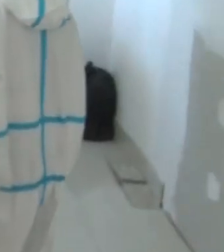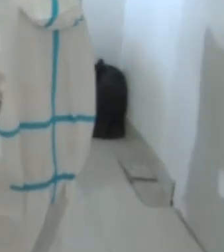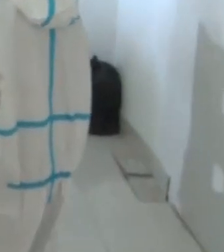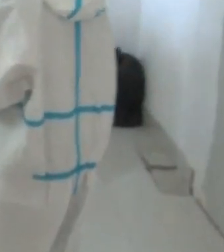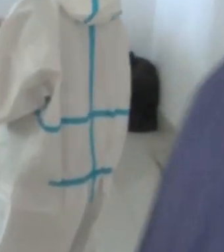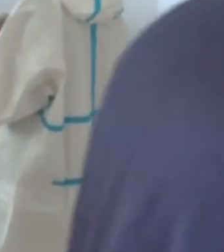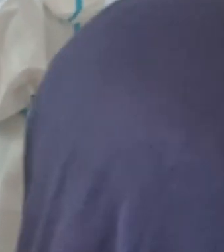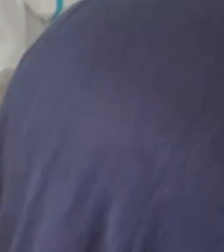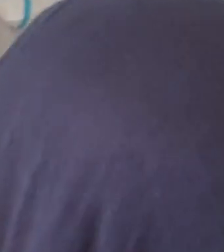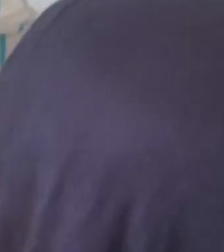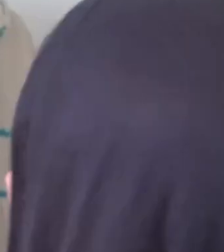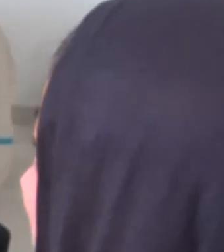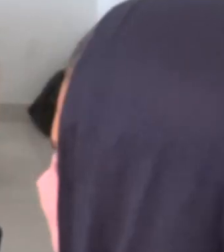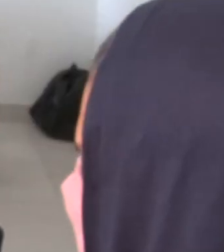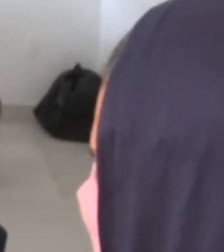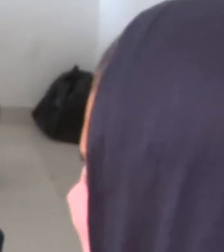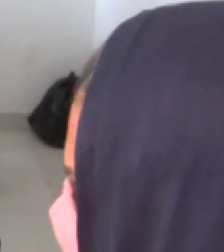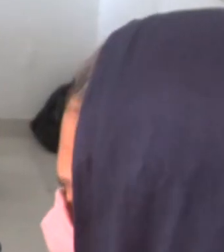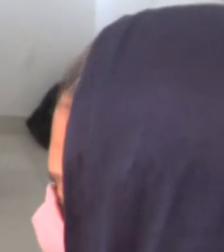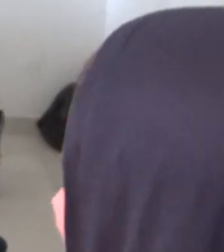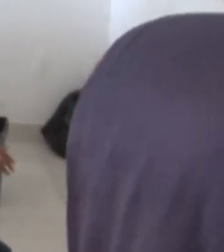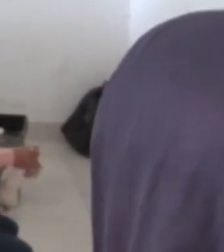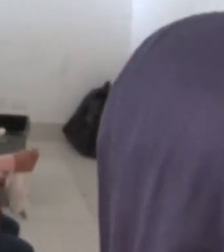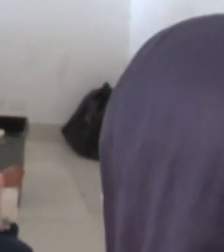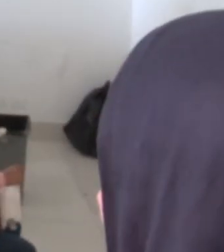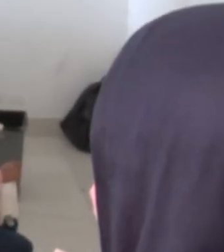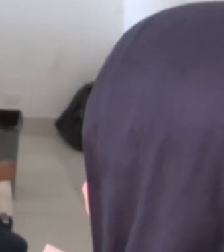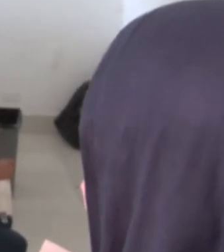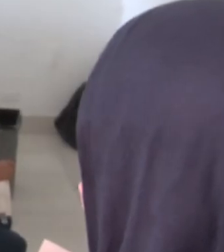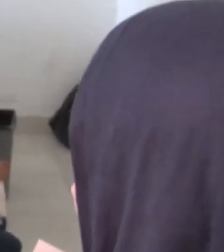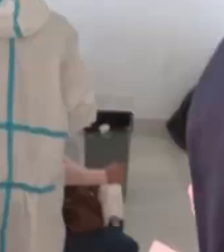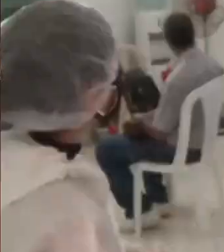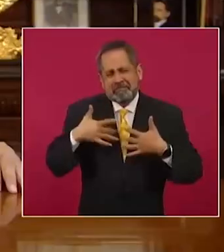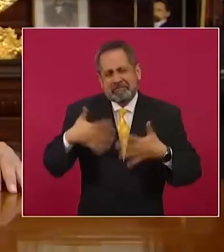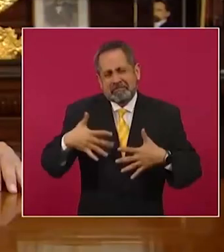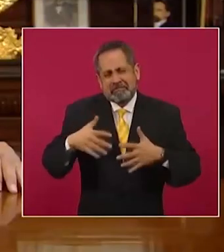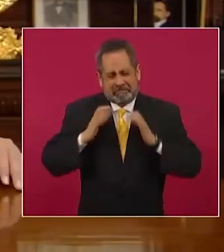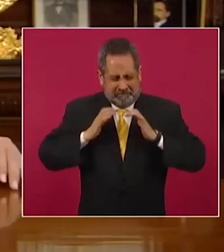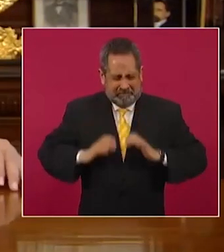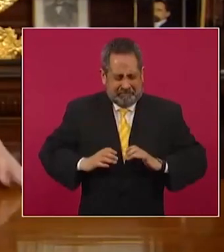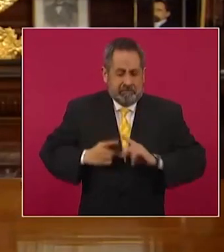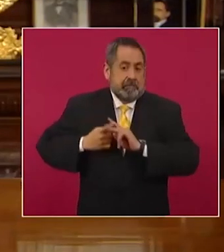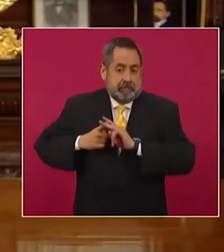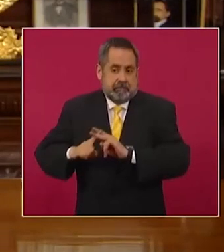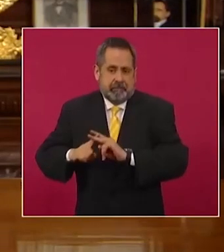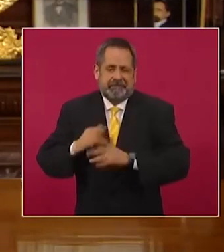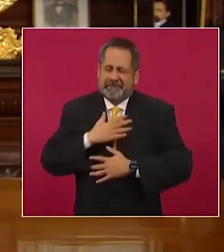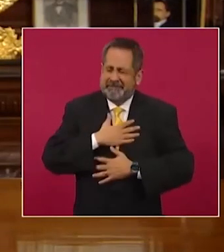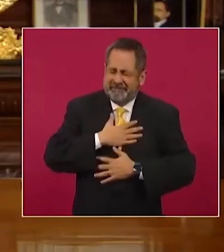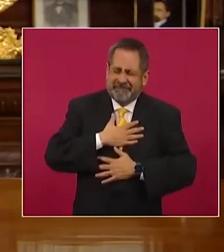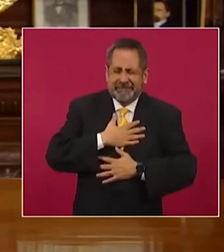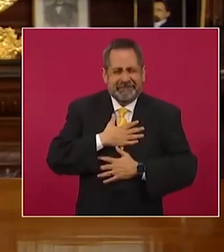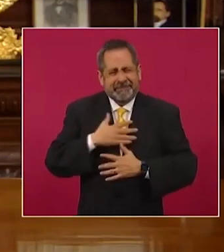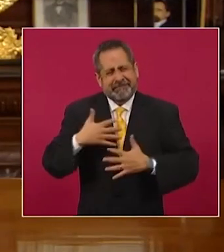Y es que el ser humano tiene la capacidad de provocar síntomas hasta con el miedo. Ya el gobierno de México, por ejemplo, pidió